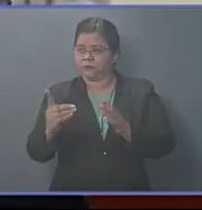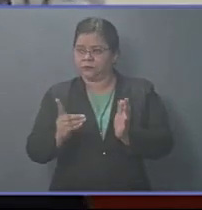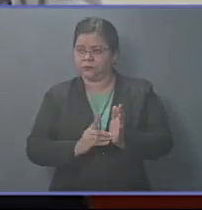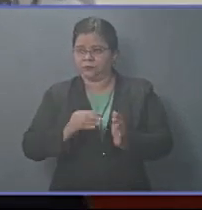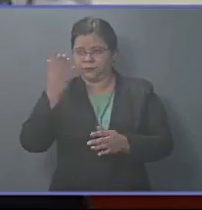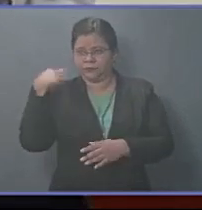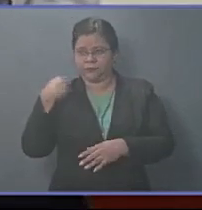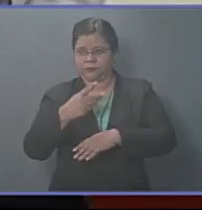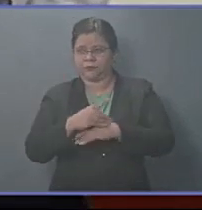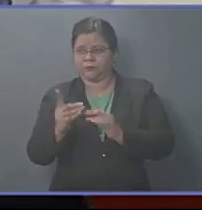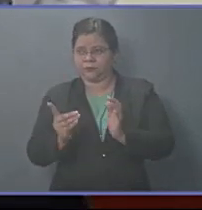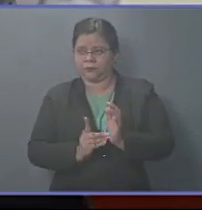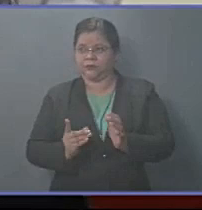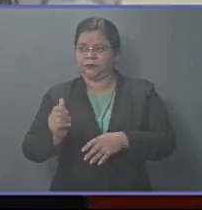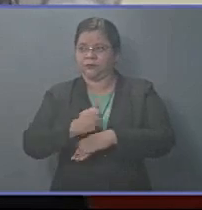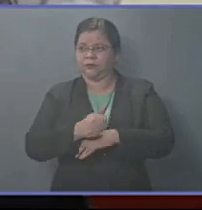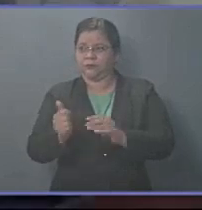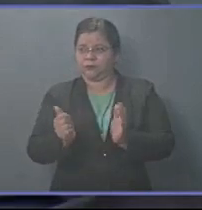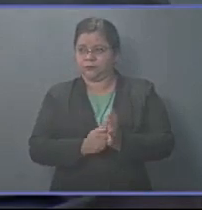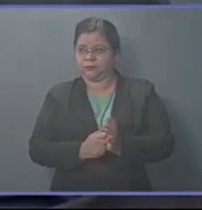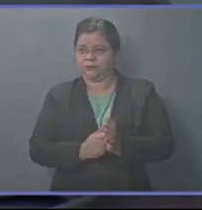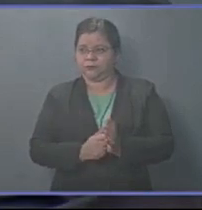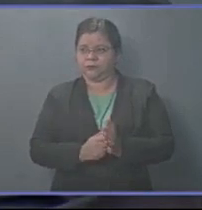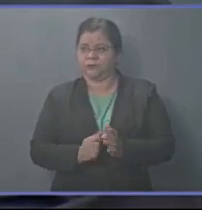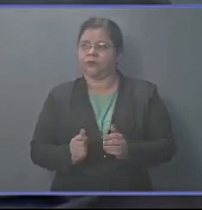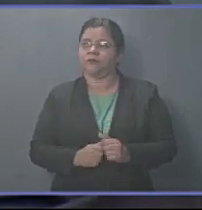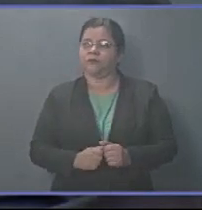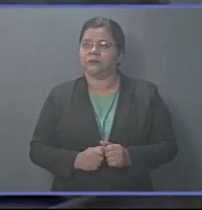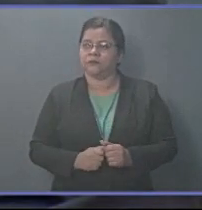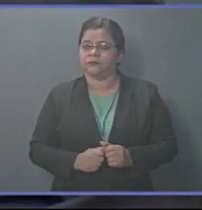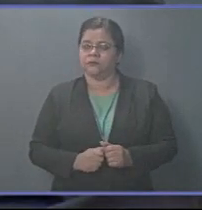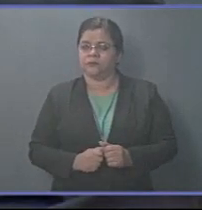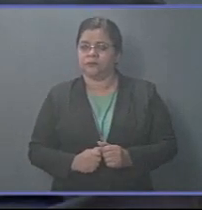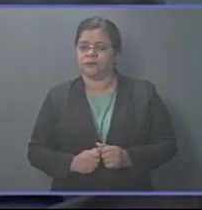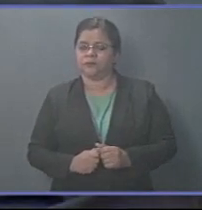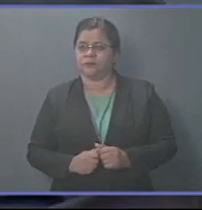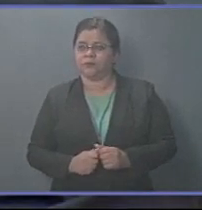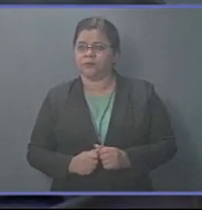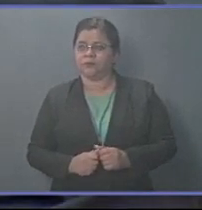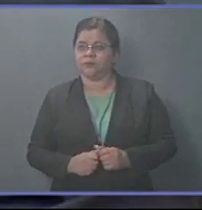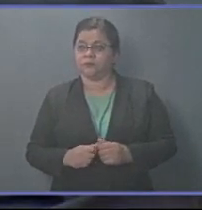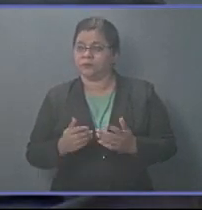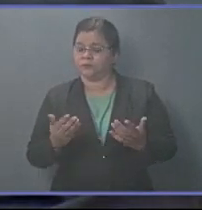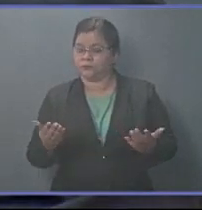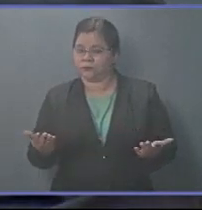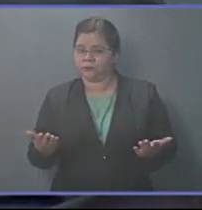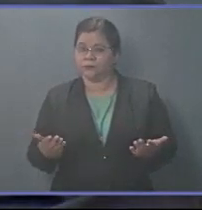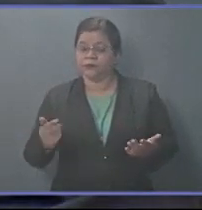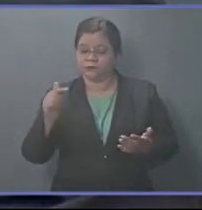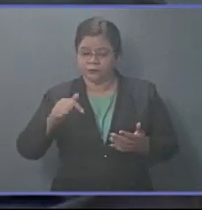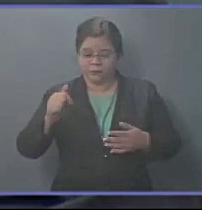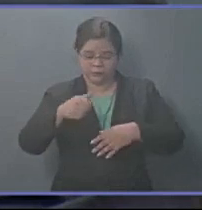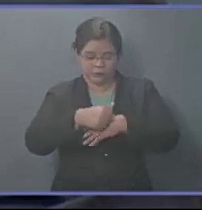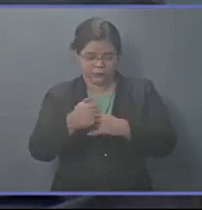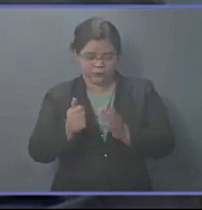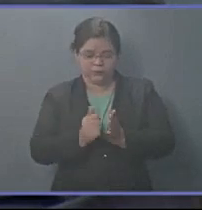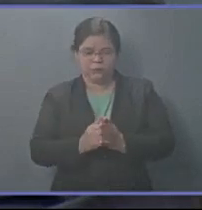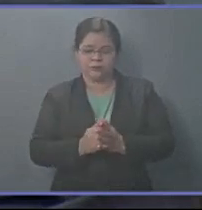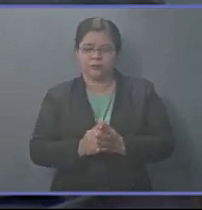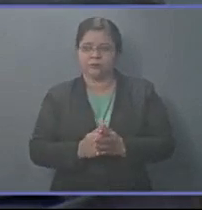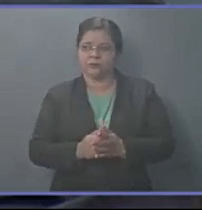diputadas de este órgano legislativo efectos de este órgano de estado